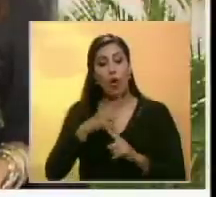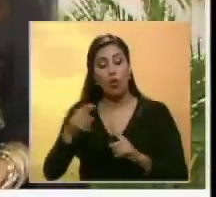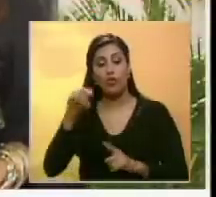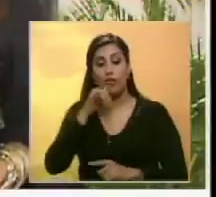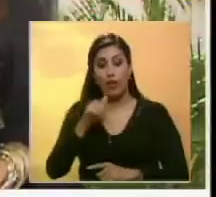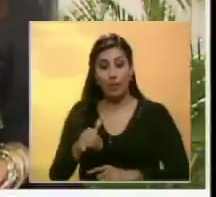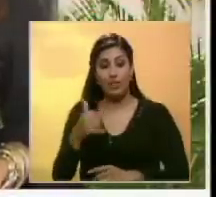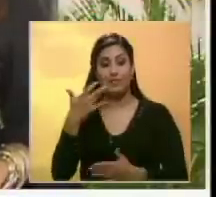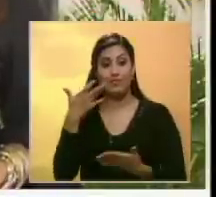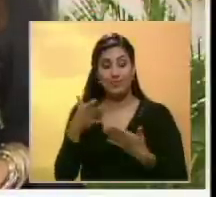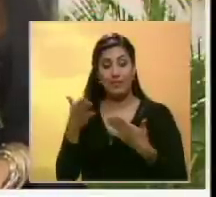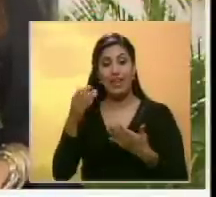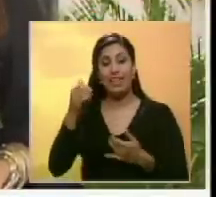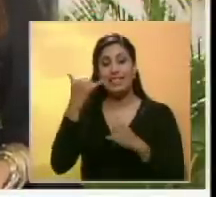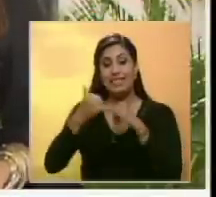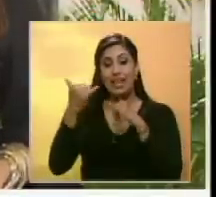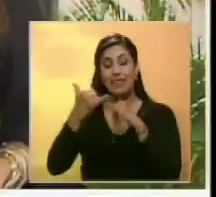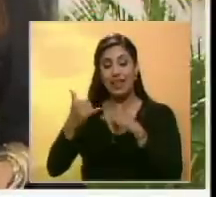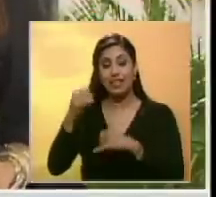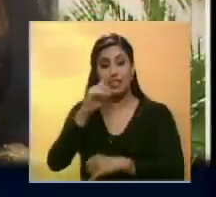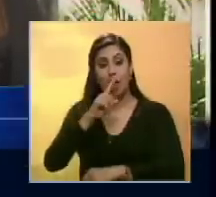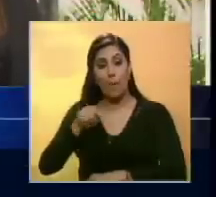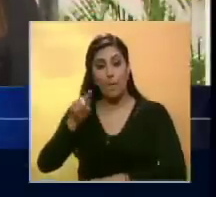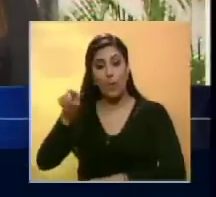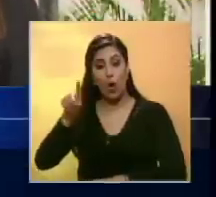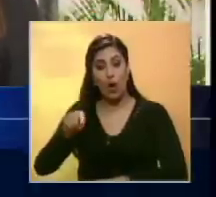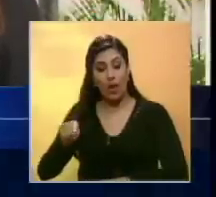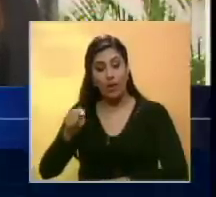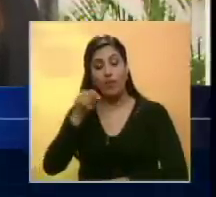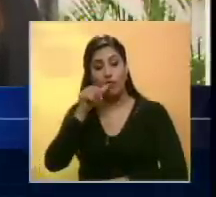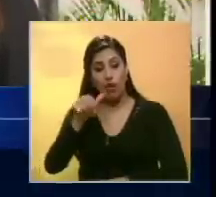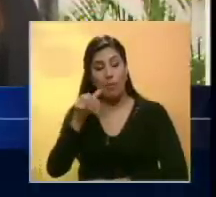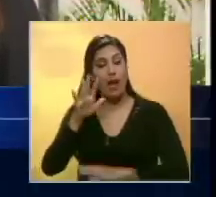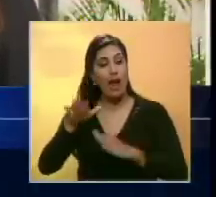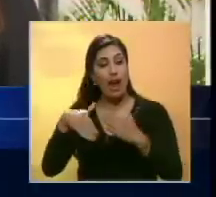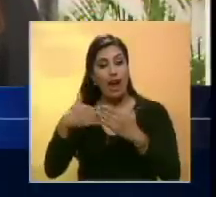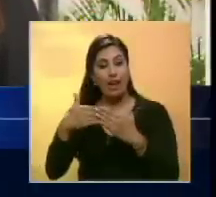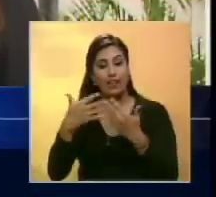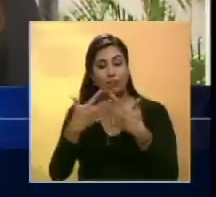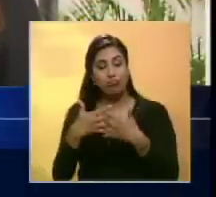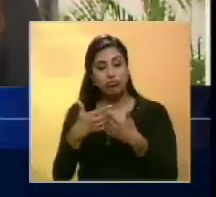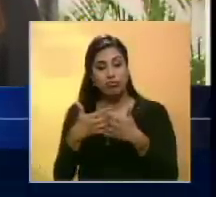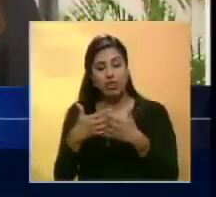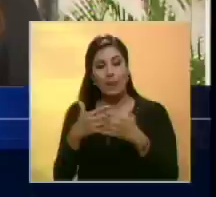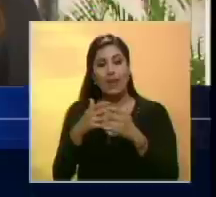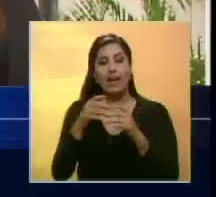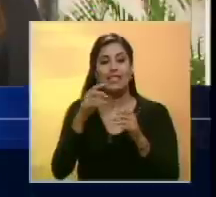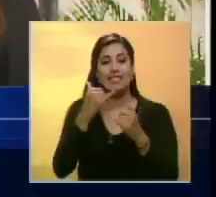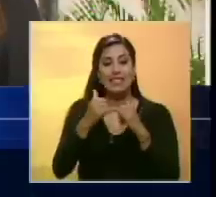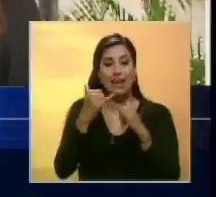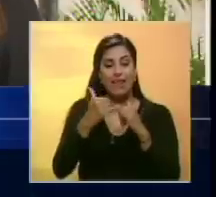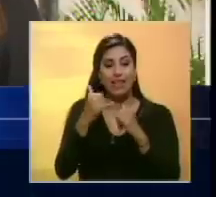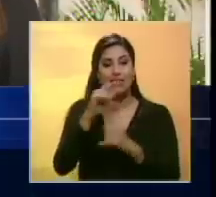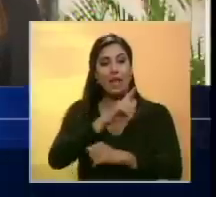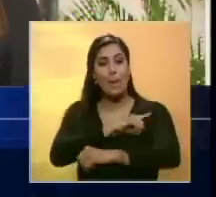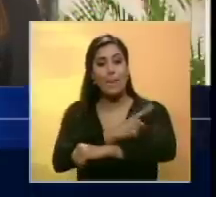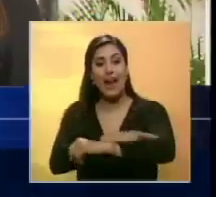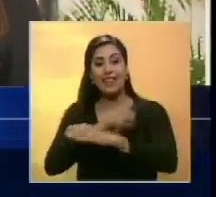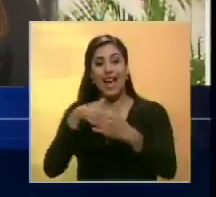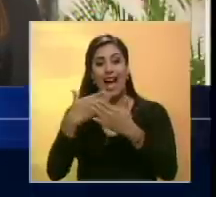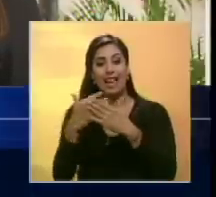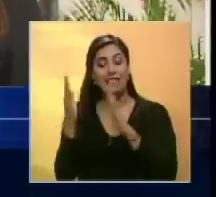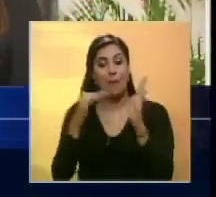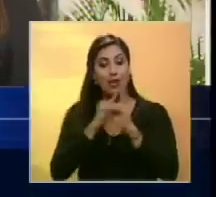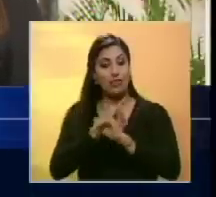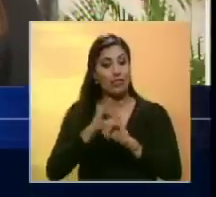los microempresarios, Cervecería Polar tendría producto o materia prima para producir tanto la cerveza y la malta hasta finales del mes